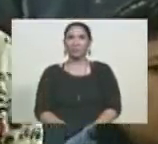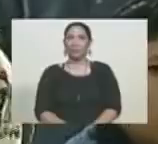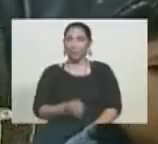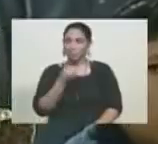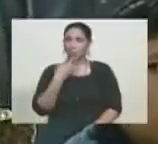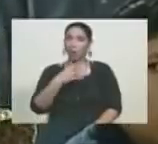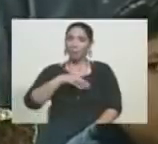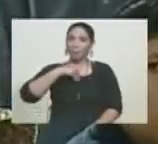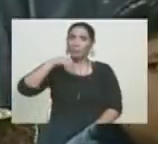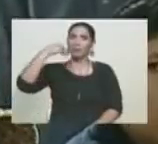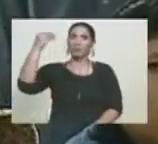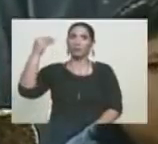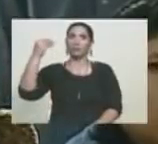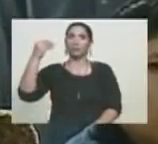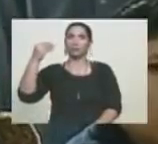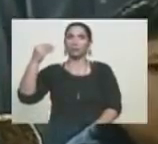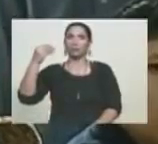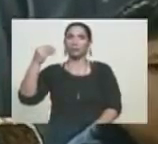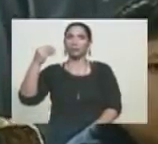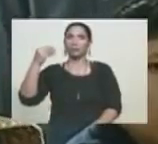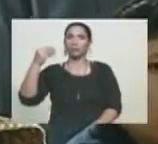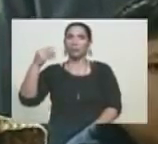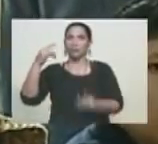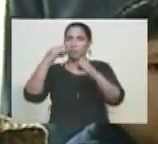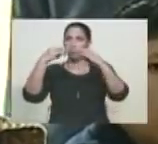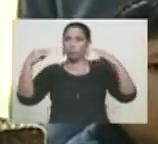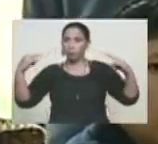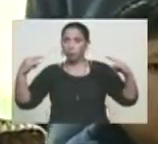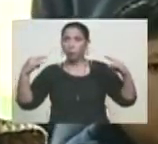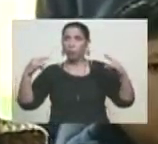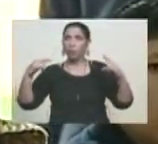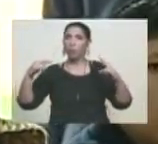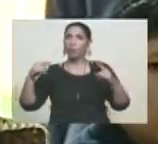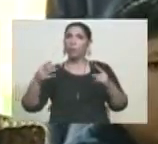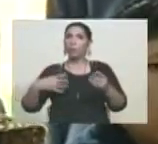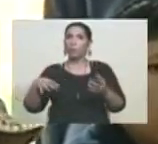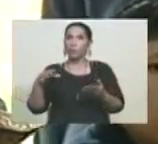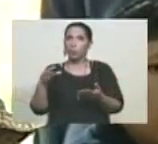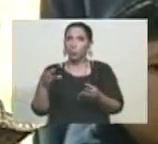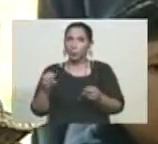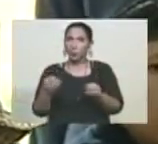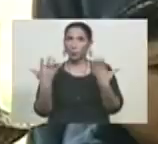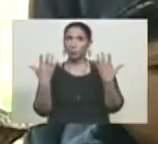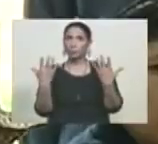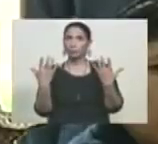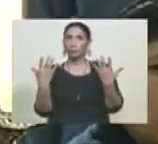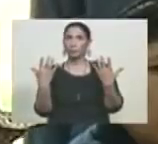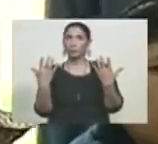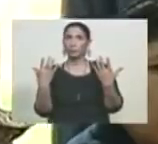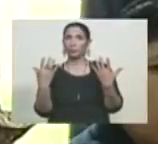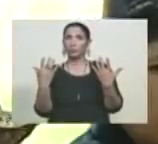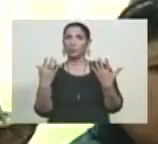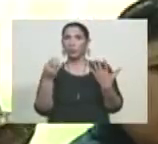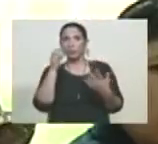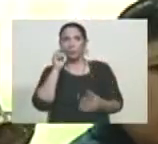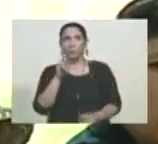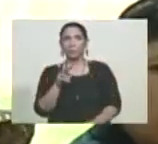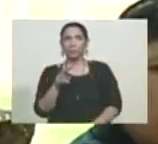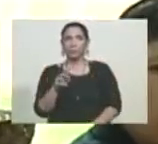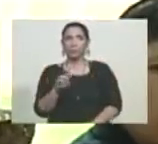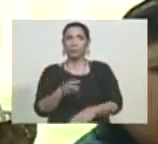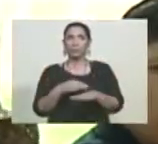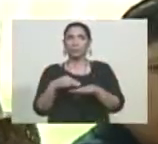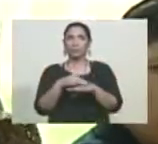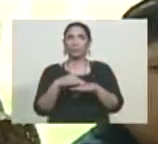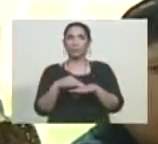Esperanza, un fondo que fue rescatado con un inicio de rescate del compañero Luis Soteldo.